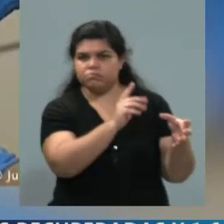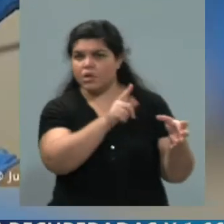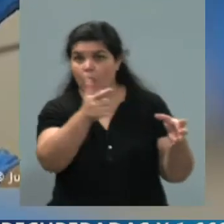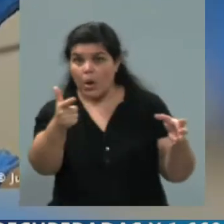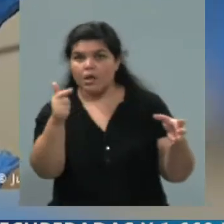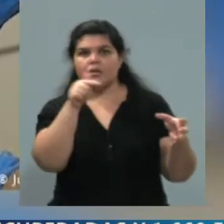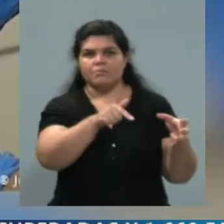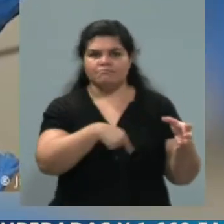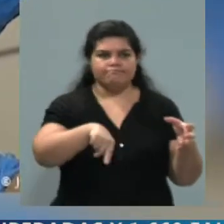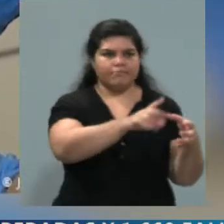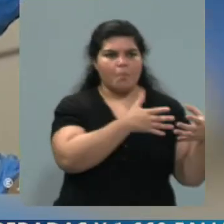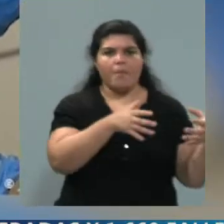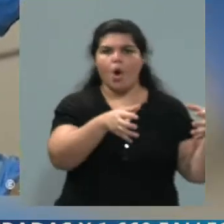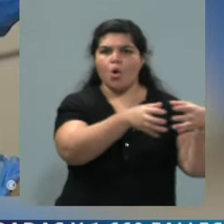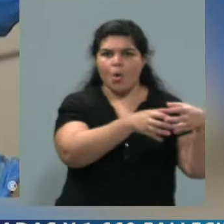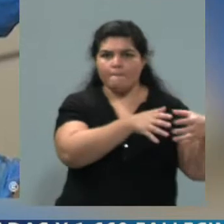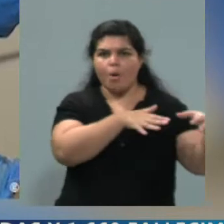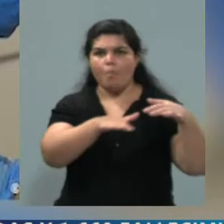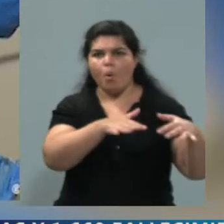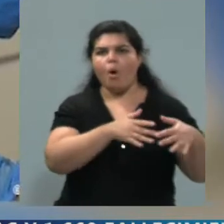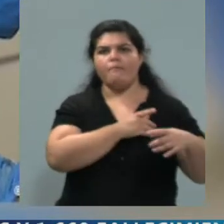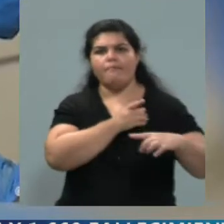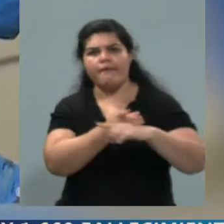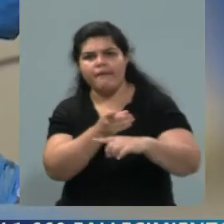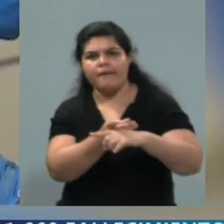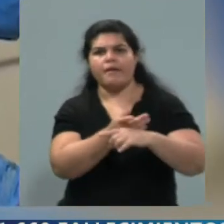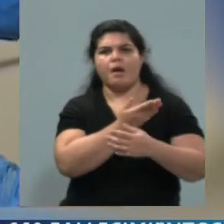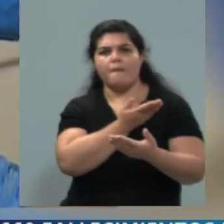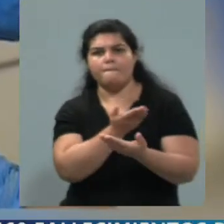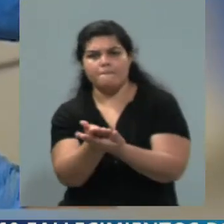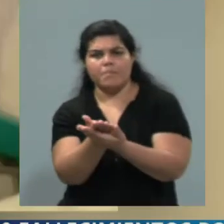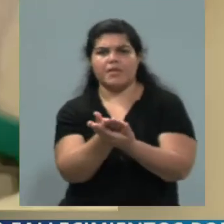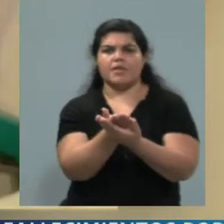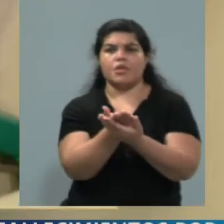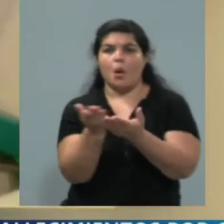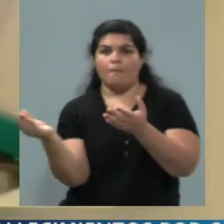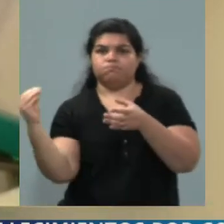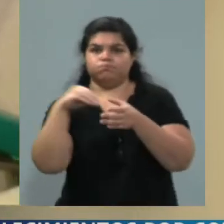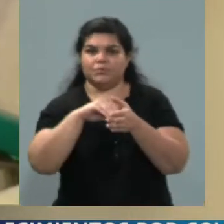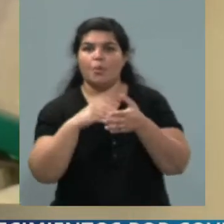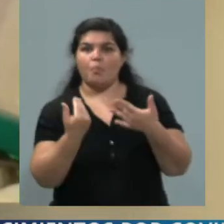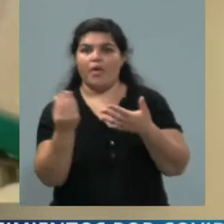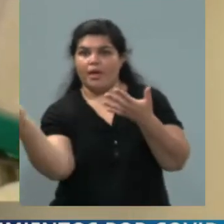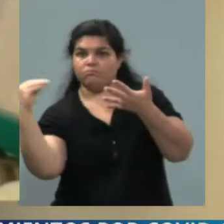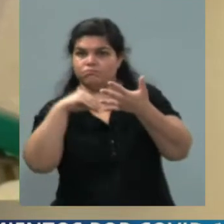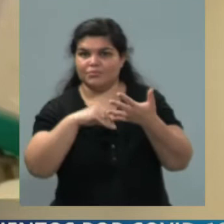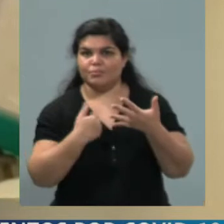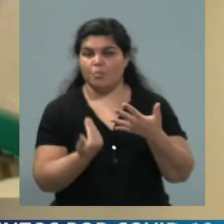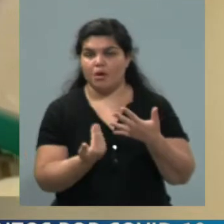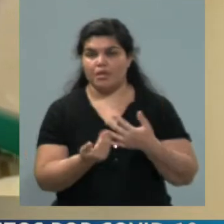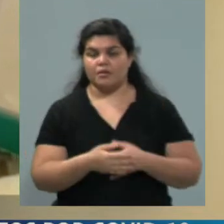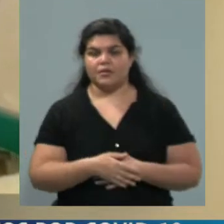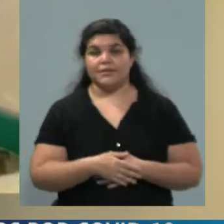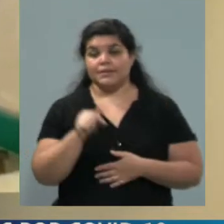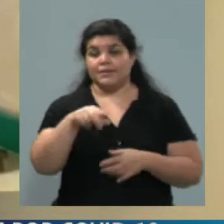para que se visibilice la Tal cual. necesidad, de esta manera se incluya. Bueno, el tema de la vacunación es claro, ¿no? No